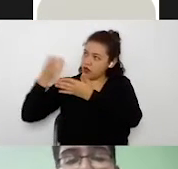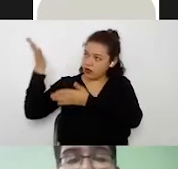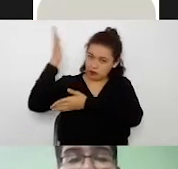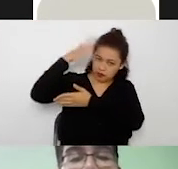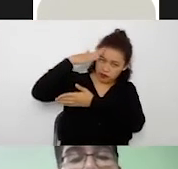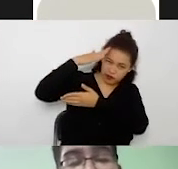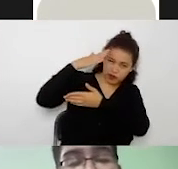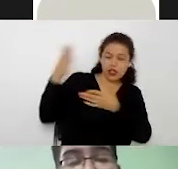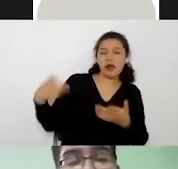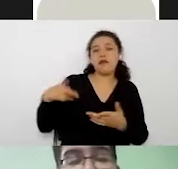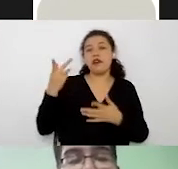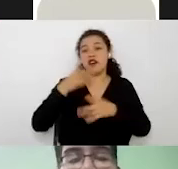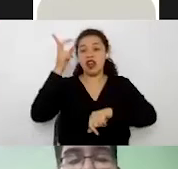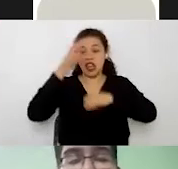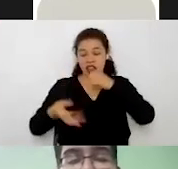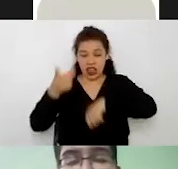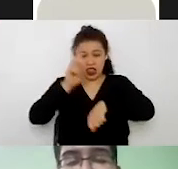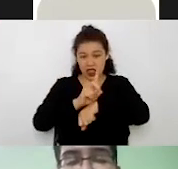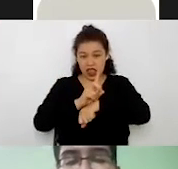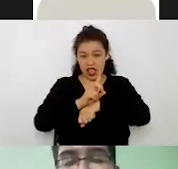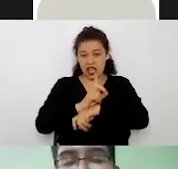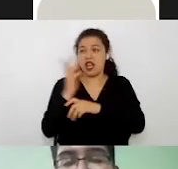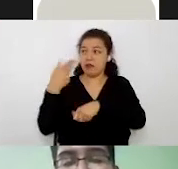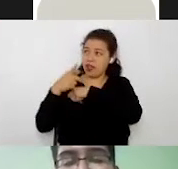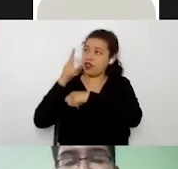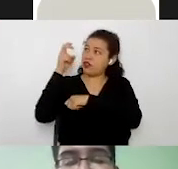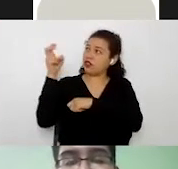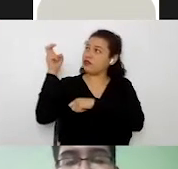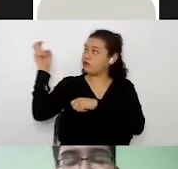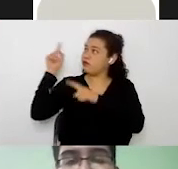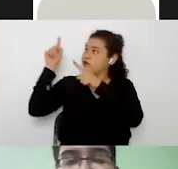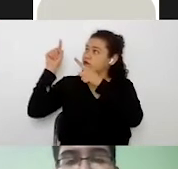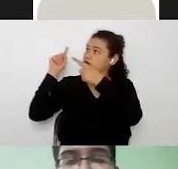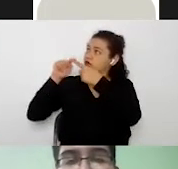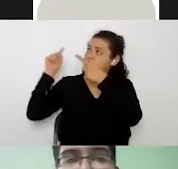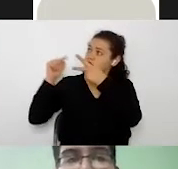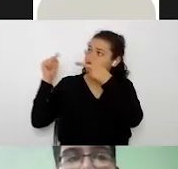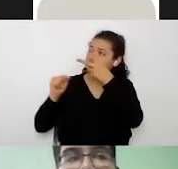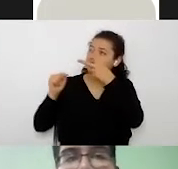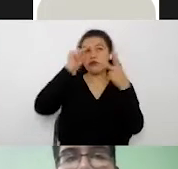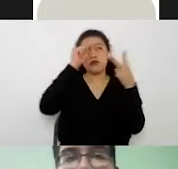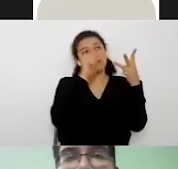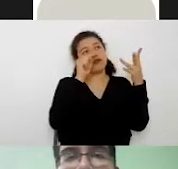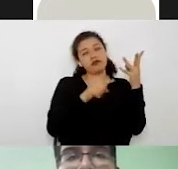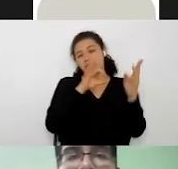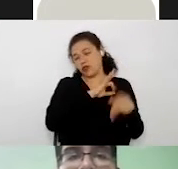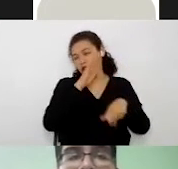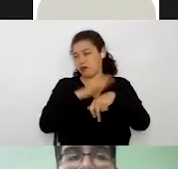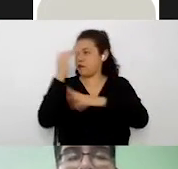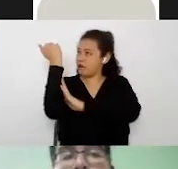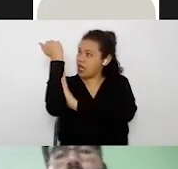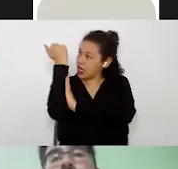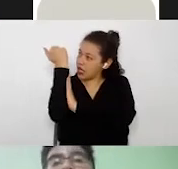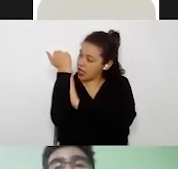día representa un riesgo y que todos esos riesgos los podemos ir pues limitando, haciéndolos menos